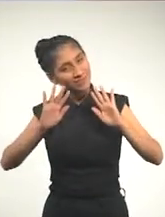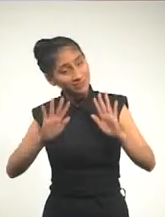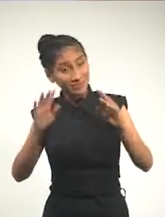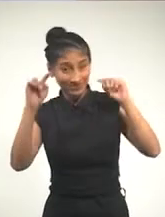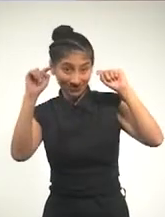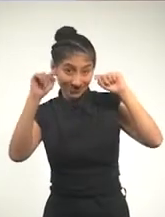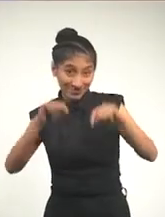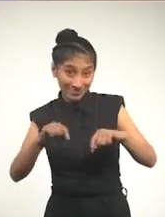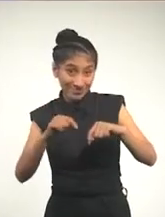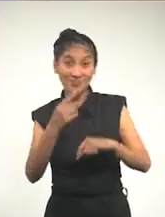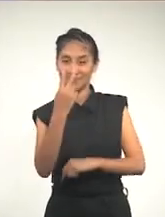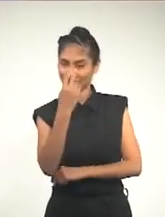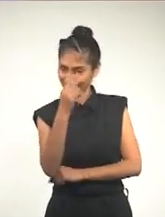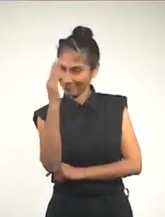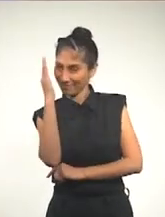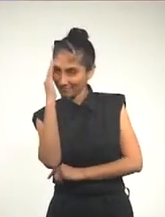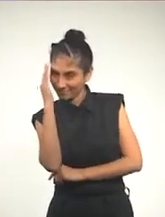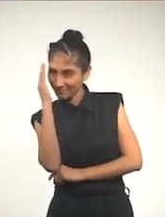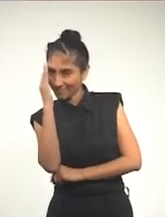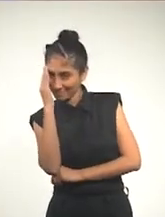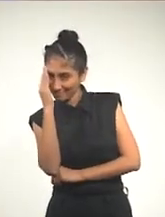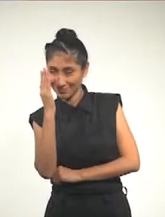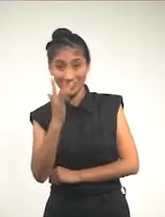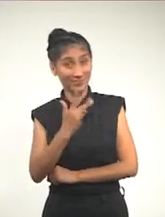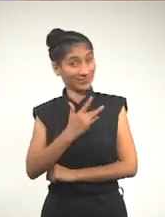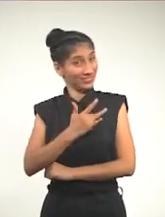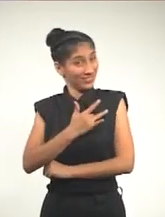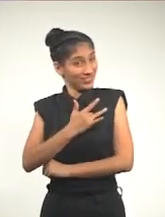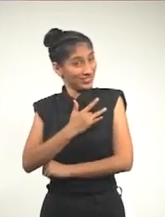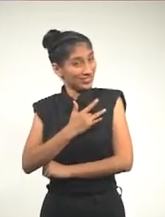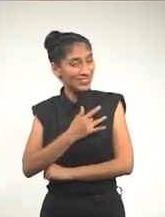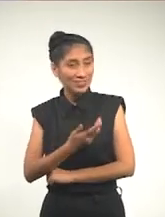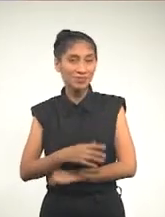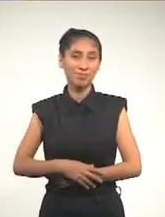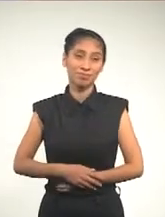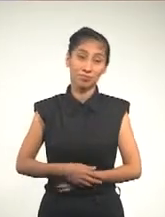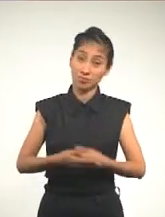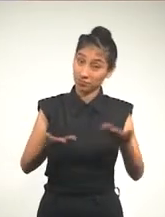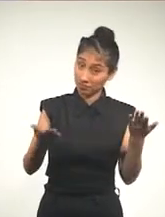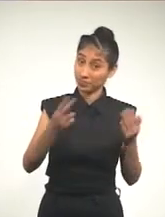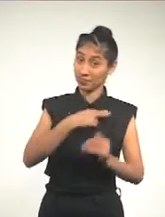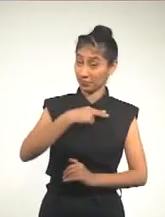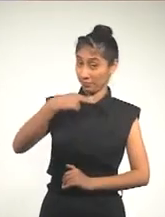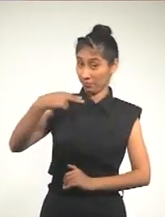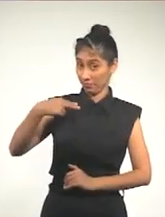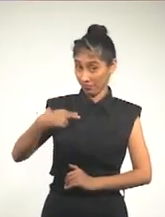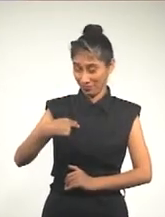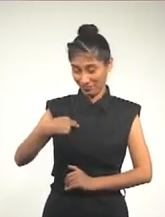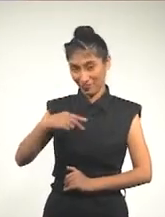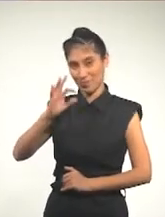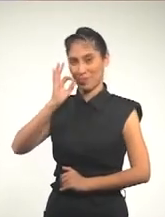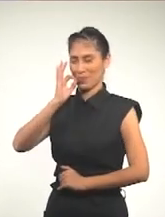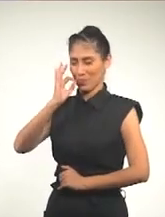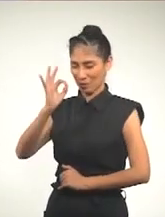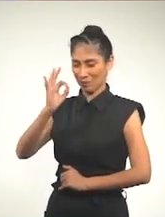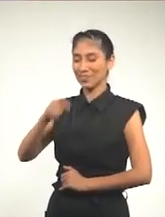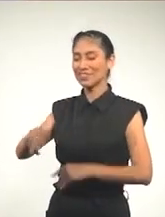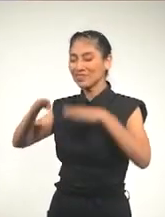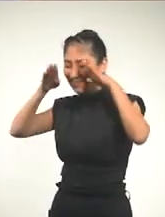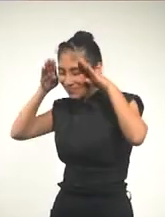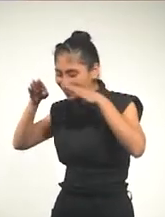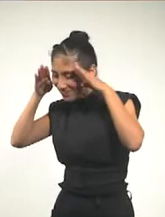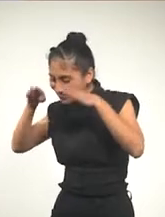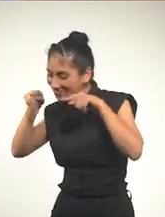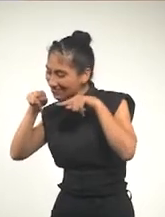Bien, Chankai. Ahora ya sabes más sobre las emociones. Nosotros prometemos que te vamos a